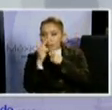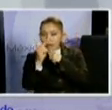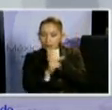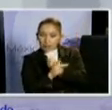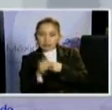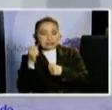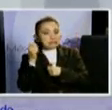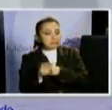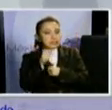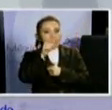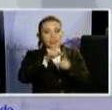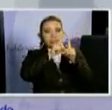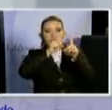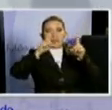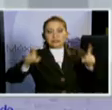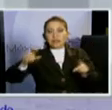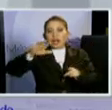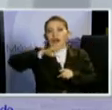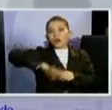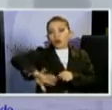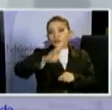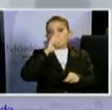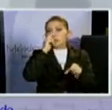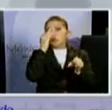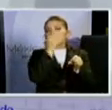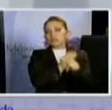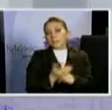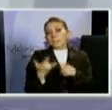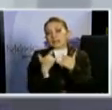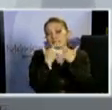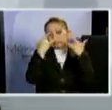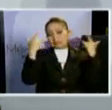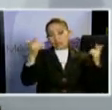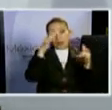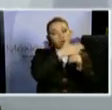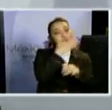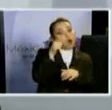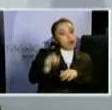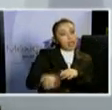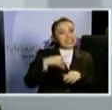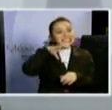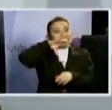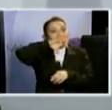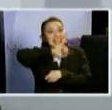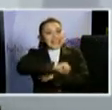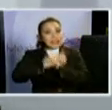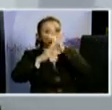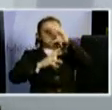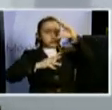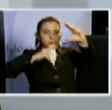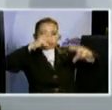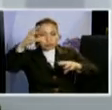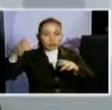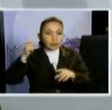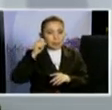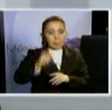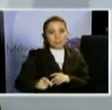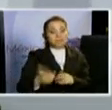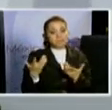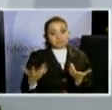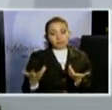parte del hecho de que los desarrollados tienen una responsabilidad histórica primordial en el calentamiento global derivado de las